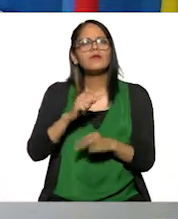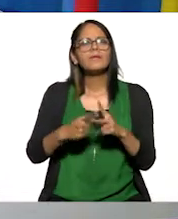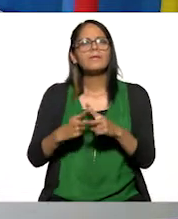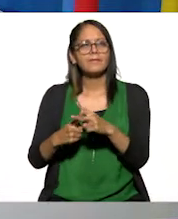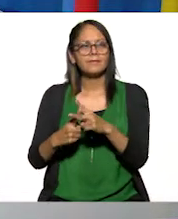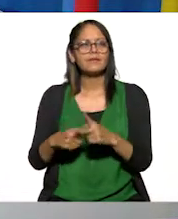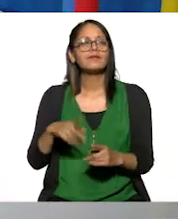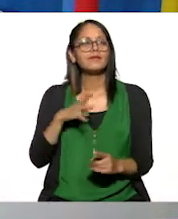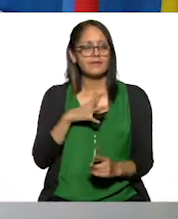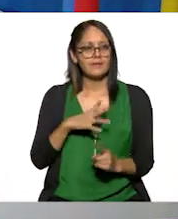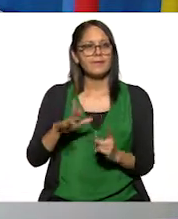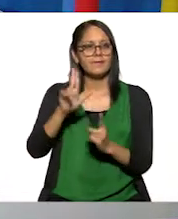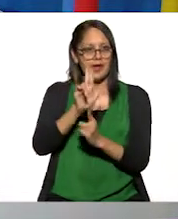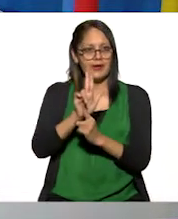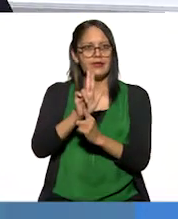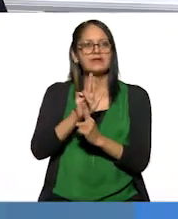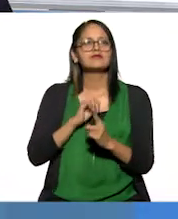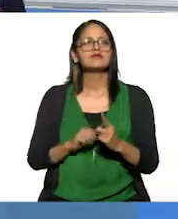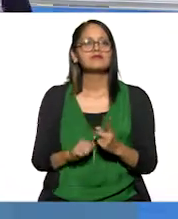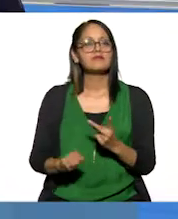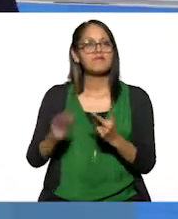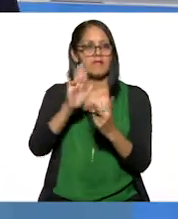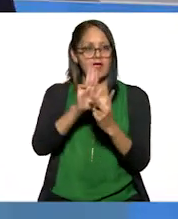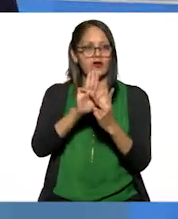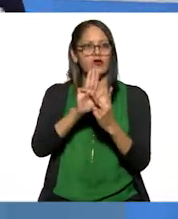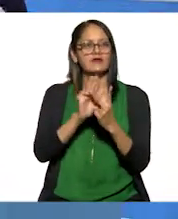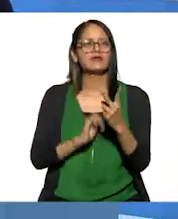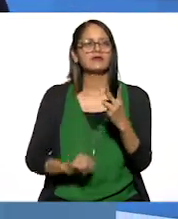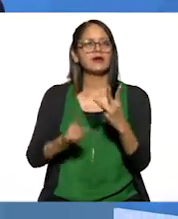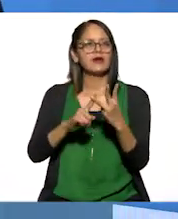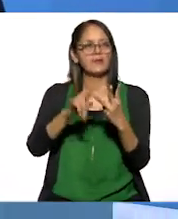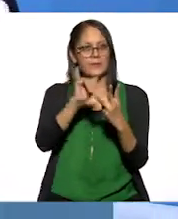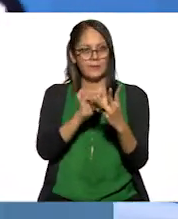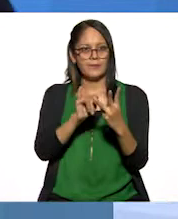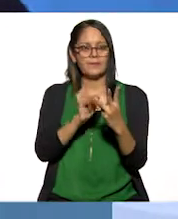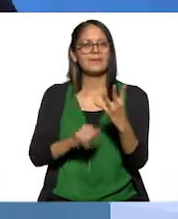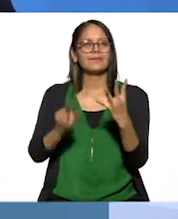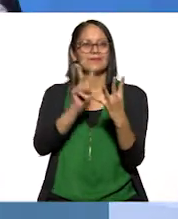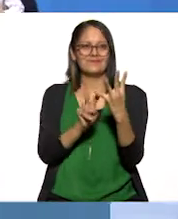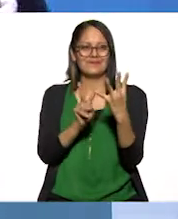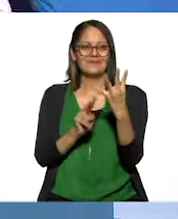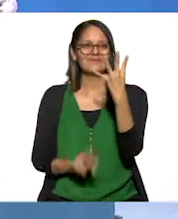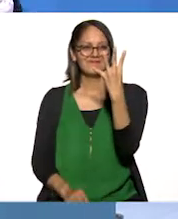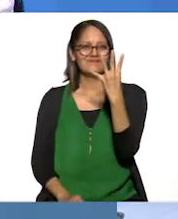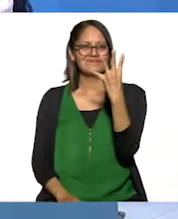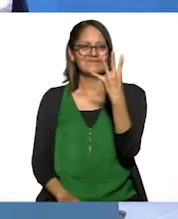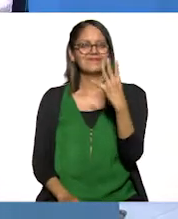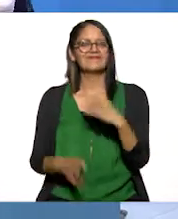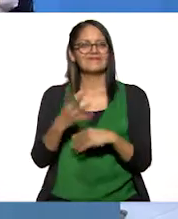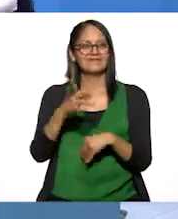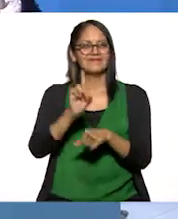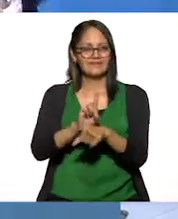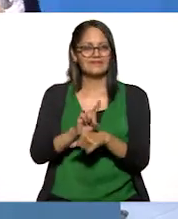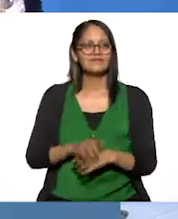matemáticas? Es martes, miércoles jueves y viernes. Es decir, cuatro días de la semana.